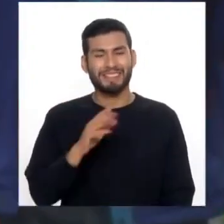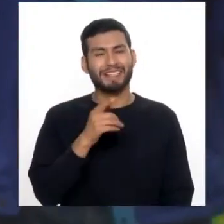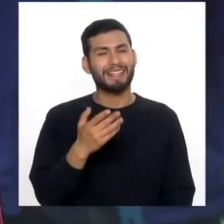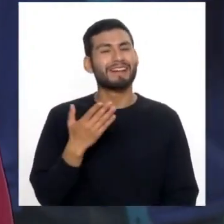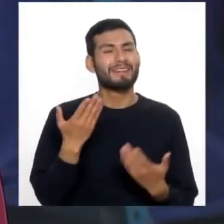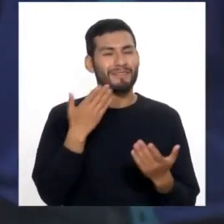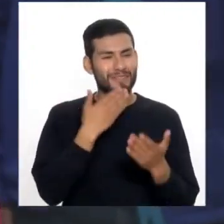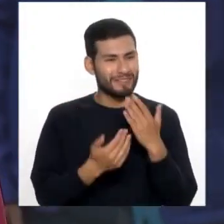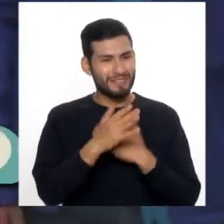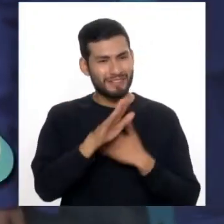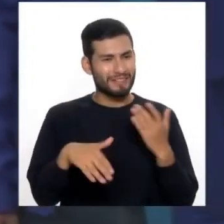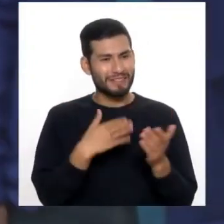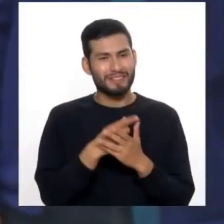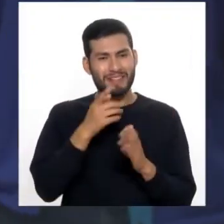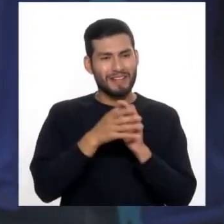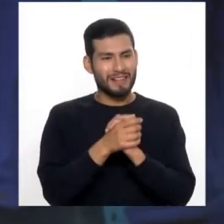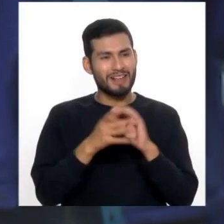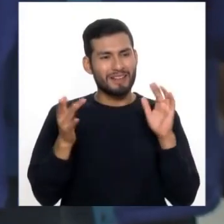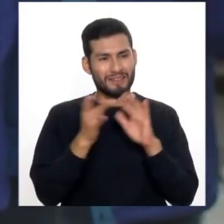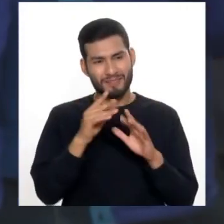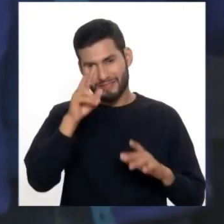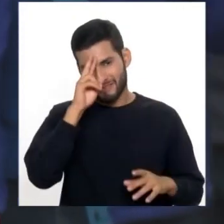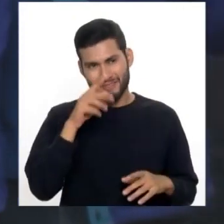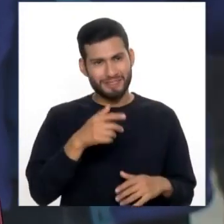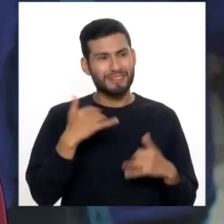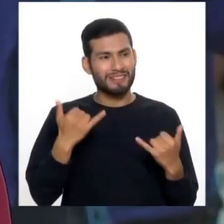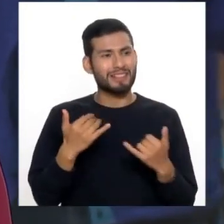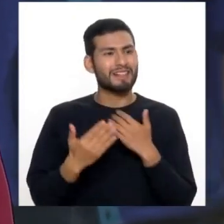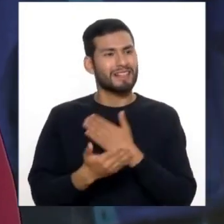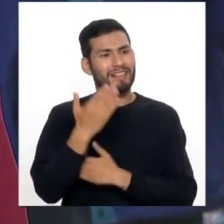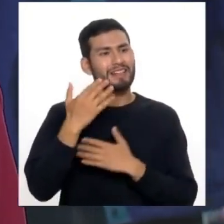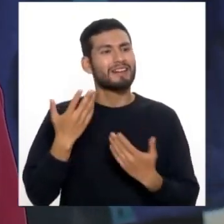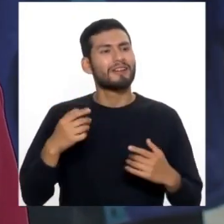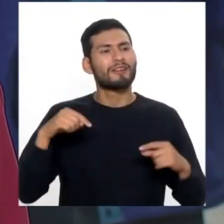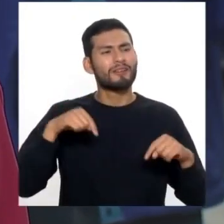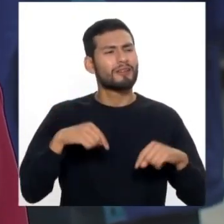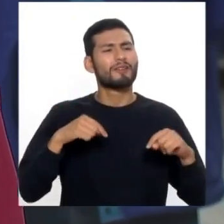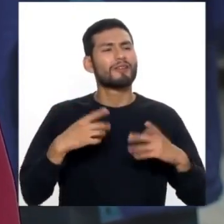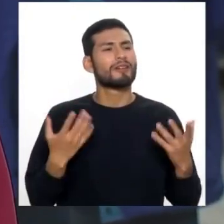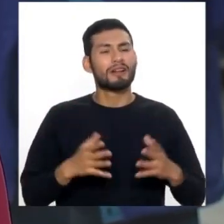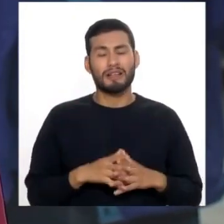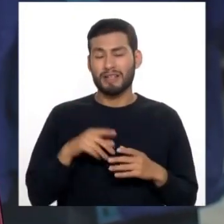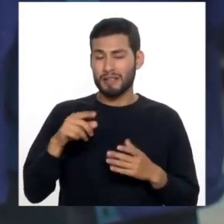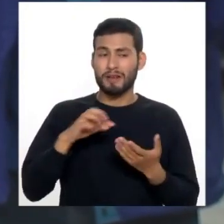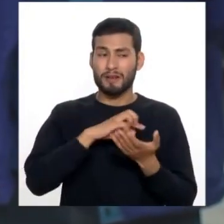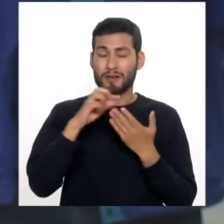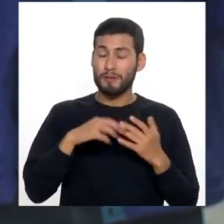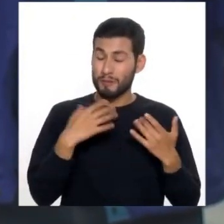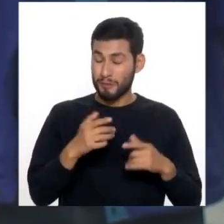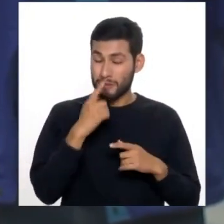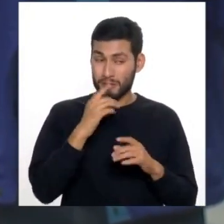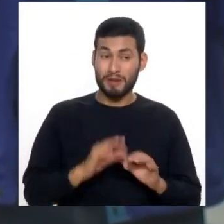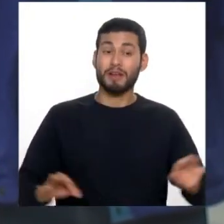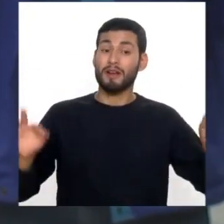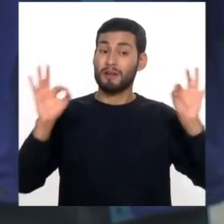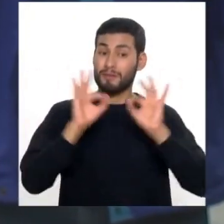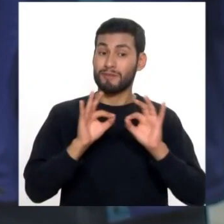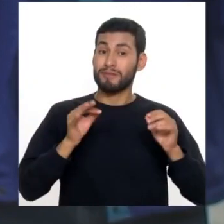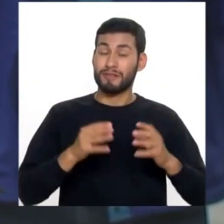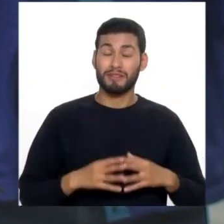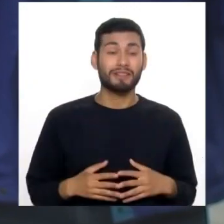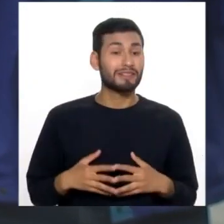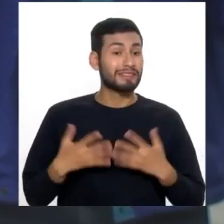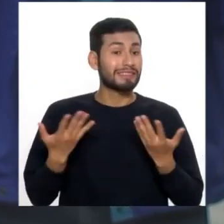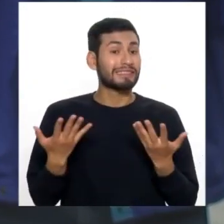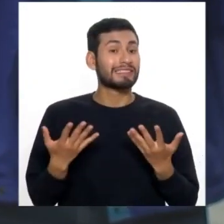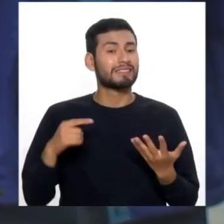Fátima? A todos nuestros amigos de Conecta Perú, esta mañana nos encontramos con una campaña muy importante que